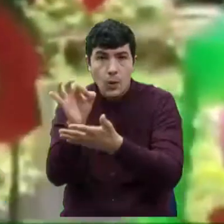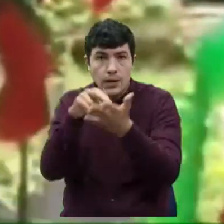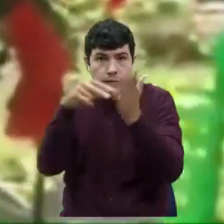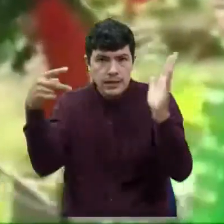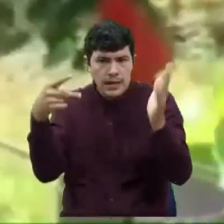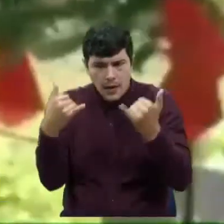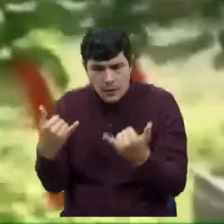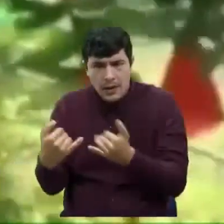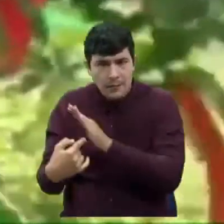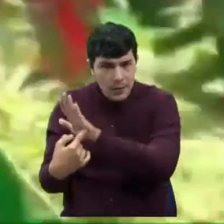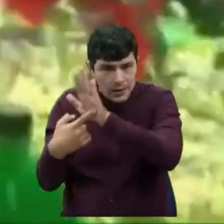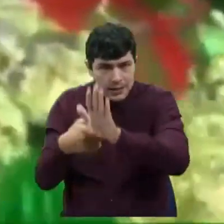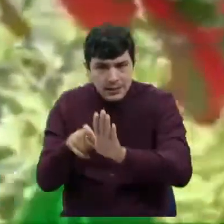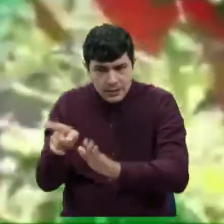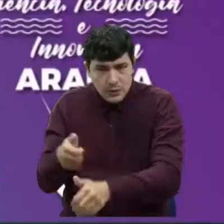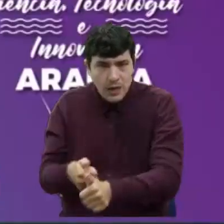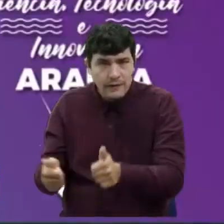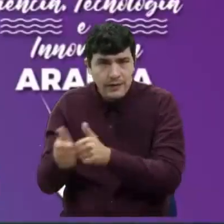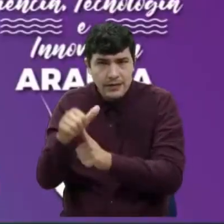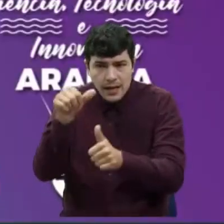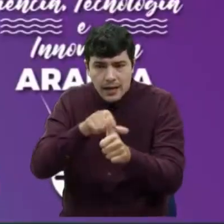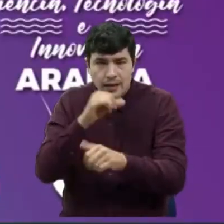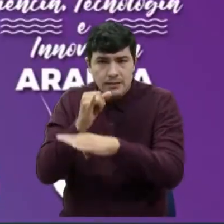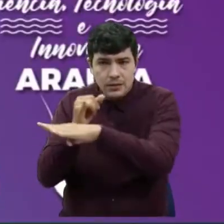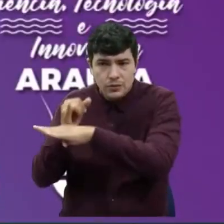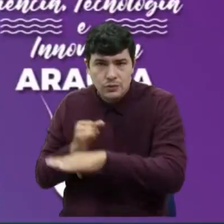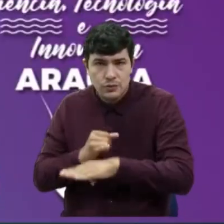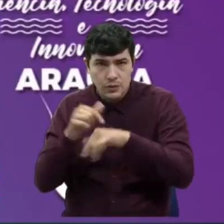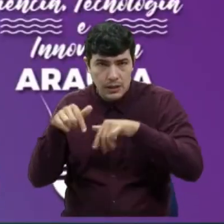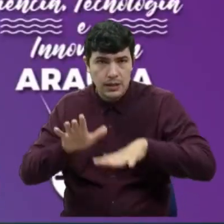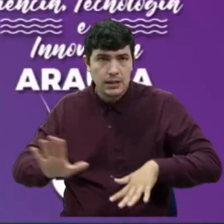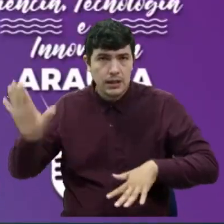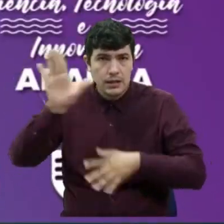que muestra el avance de esta materia en cada institución educativa del departamento de Arauca.